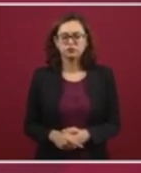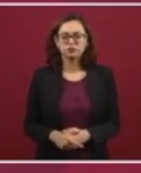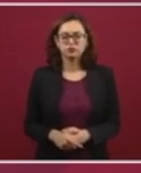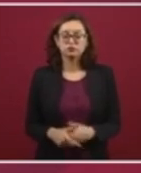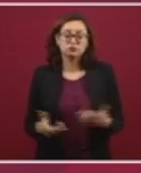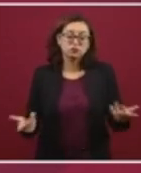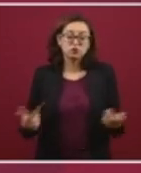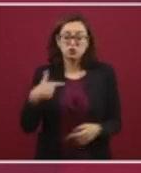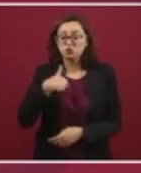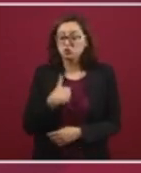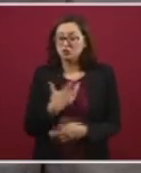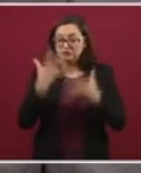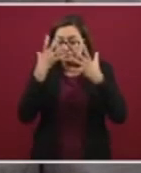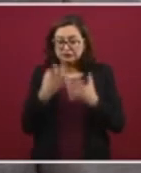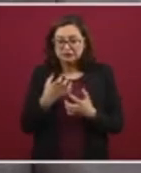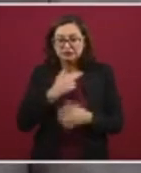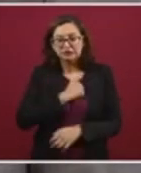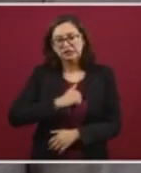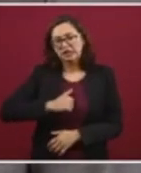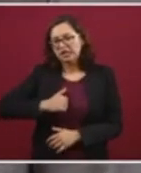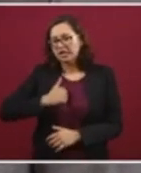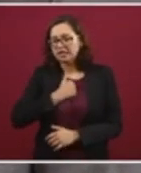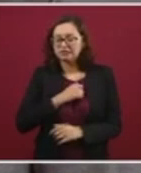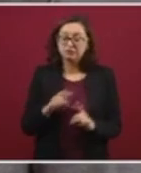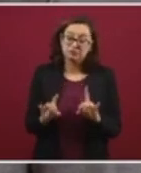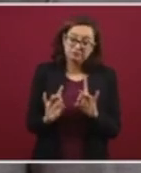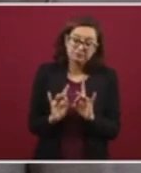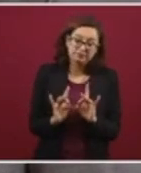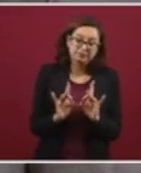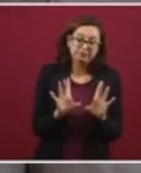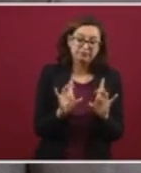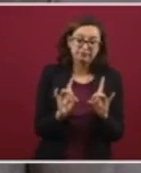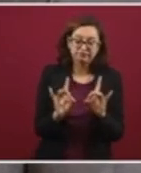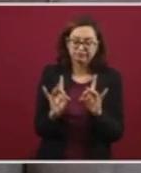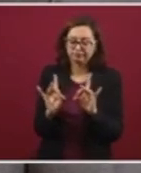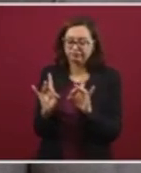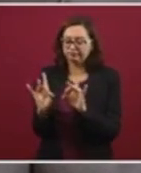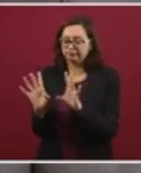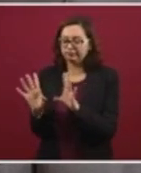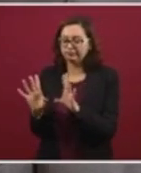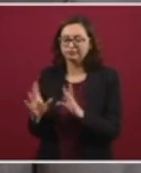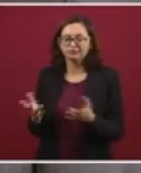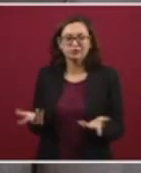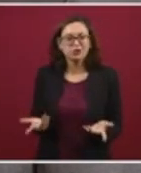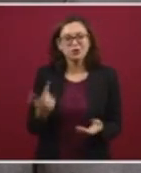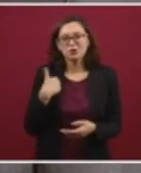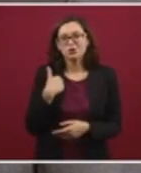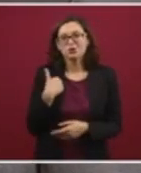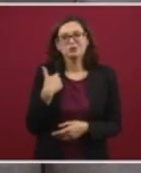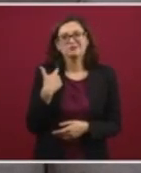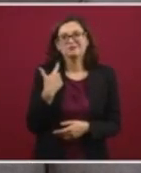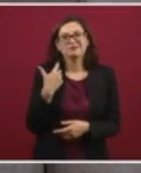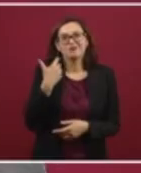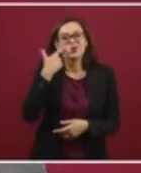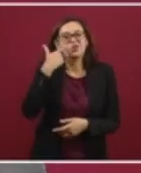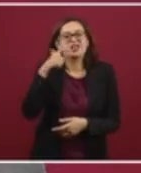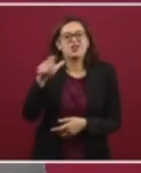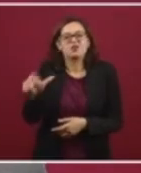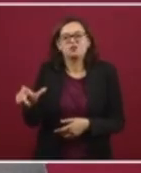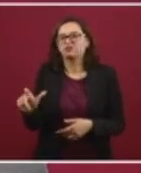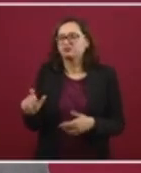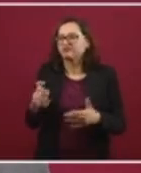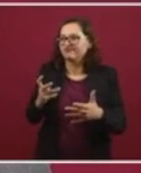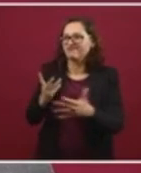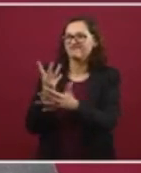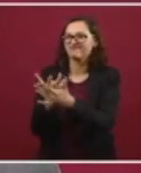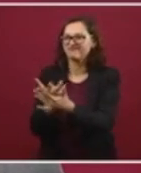se den estos casos. Yo no quiero que nadie esté en la cárcel, que